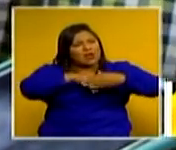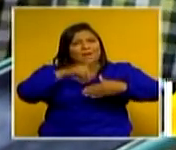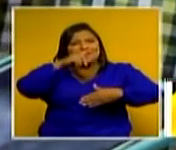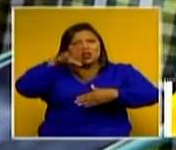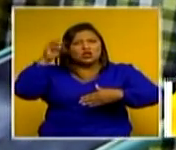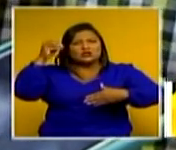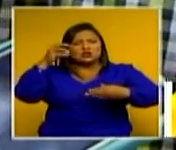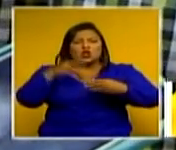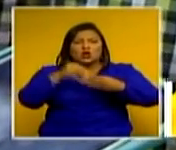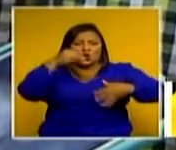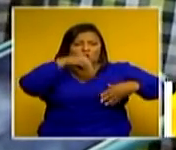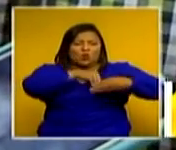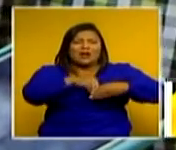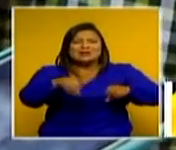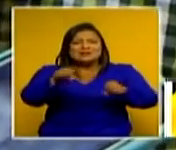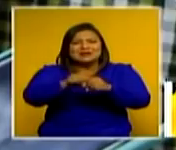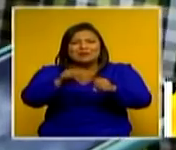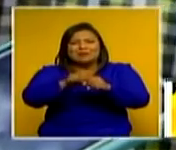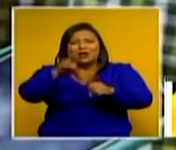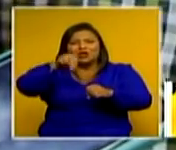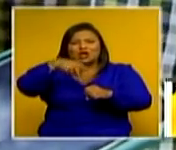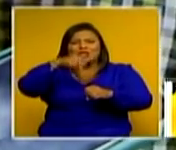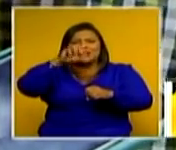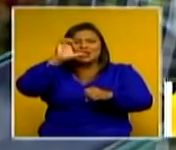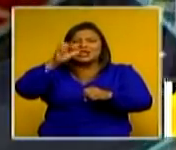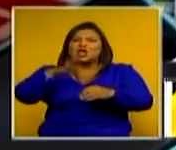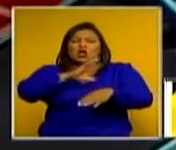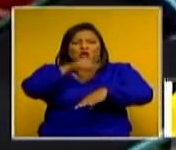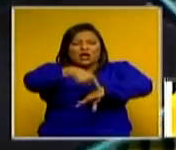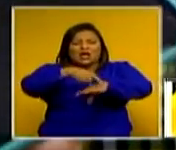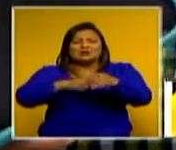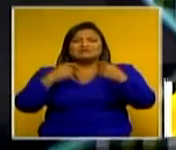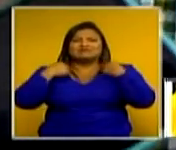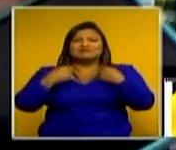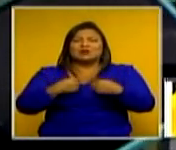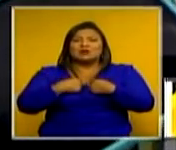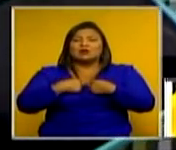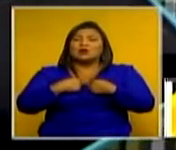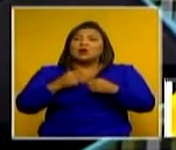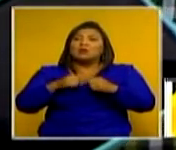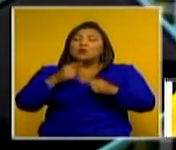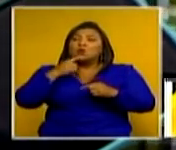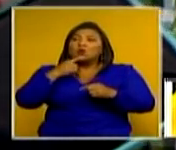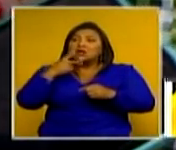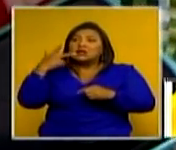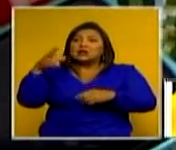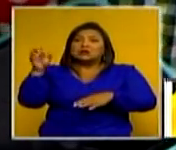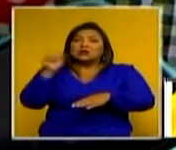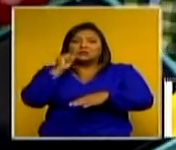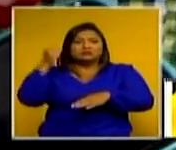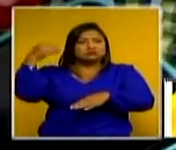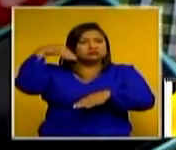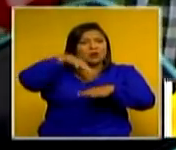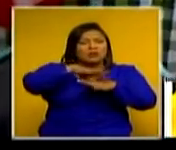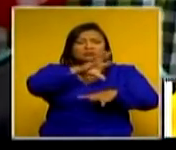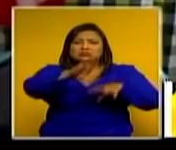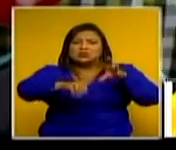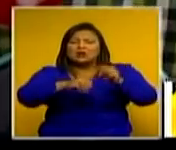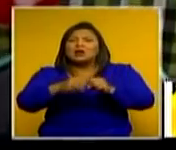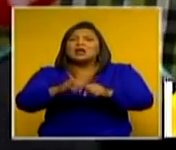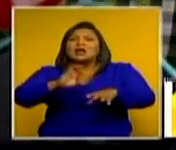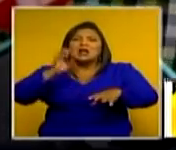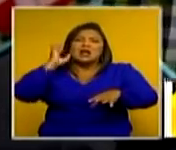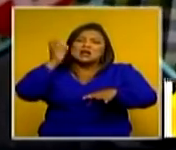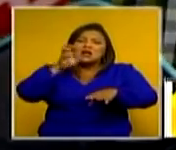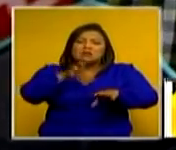zapatos nadie cadena arregló todo de marca y tres carros que se acercaba a mi carro me los iba lijaron se me llevaron a radio